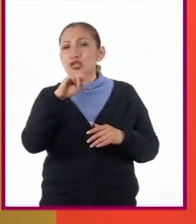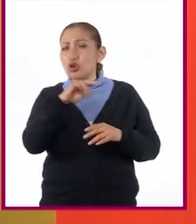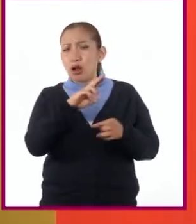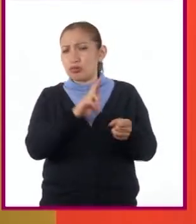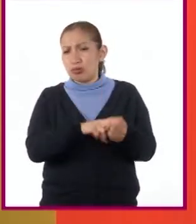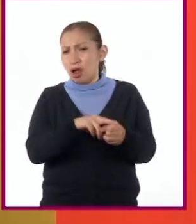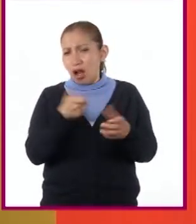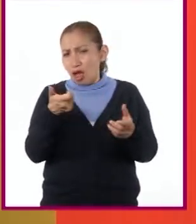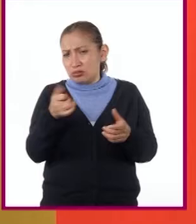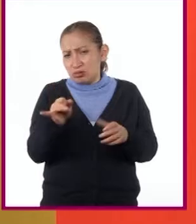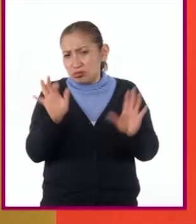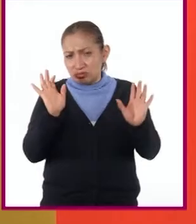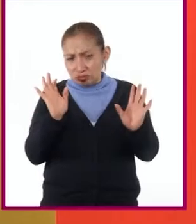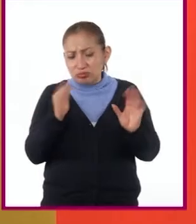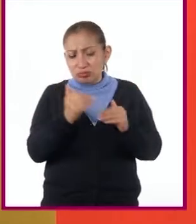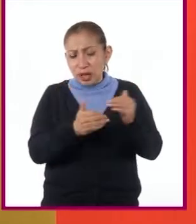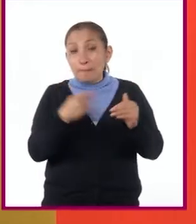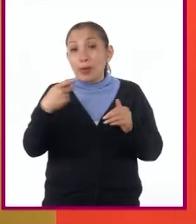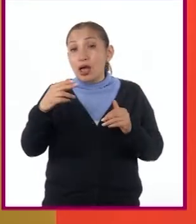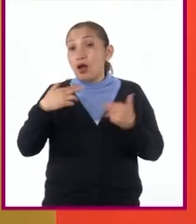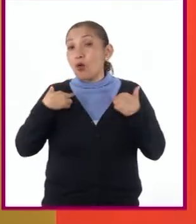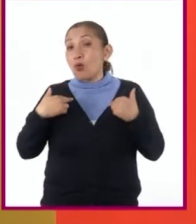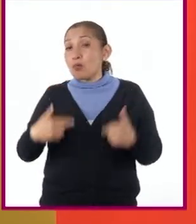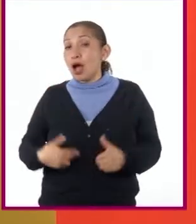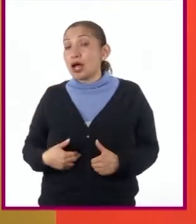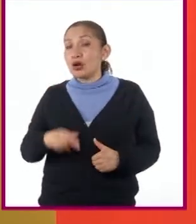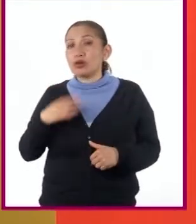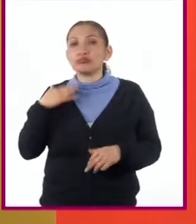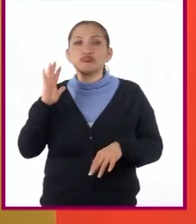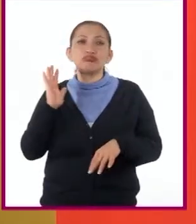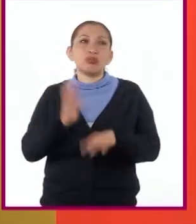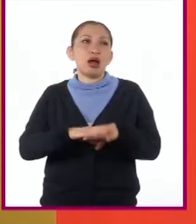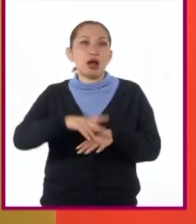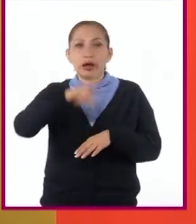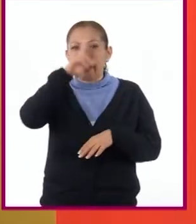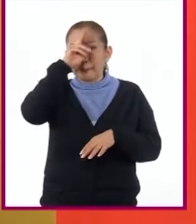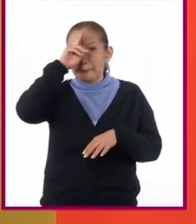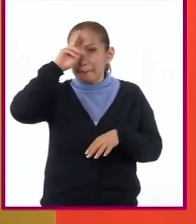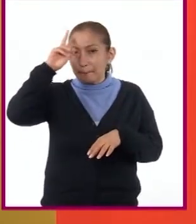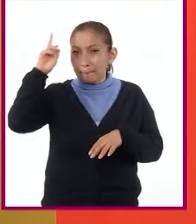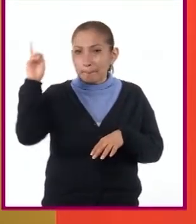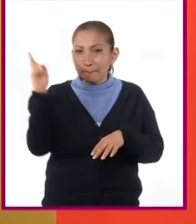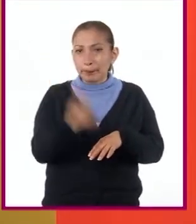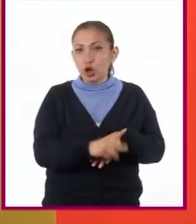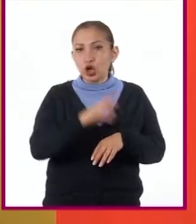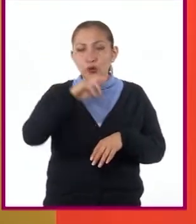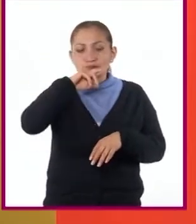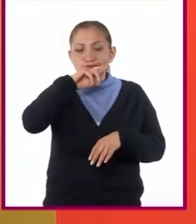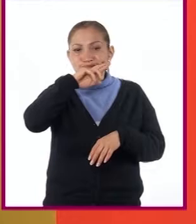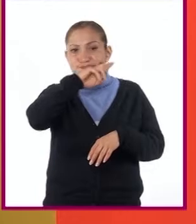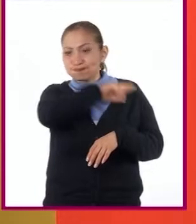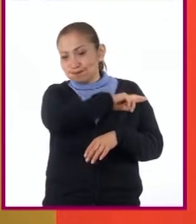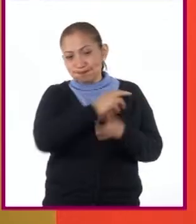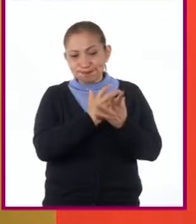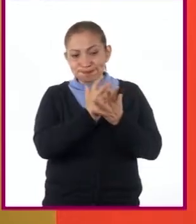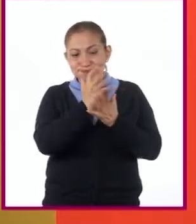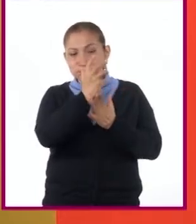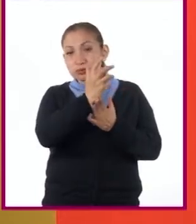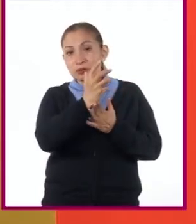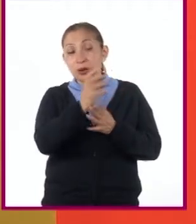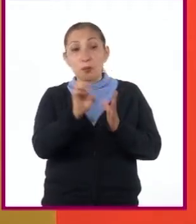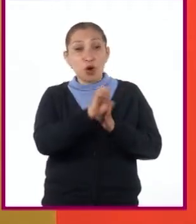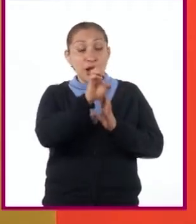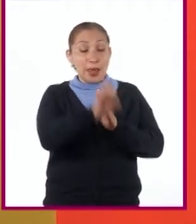y completamente normal, los humanos nos hemos encargado de acelerarla rápidamente. Por ejemplo, al